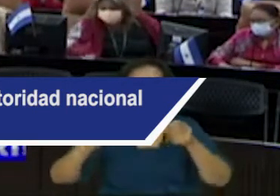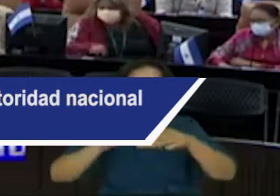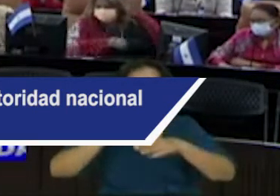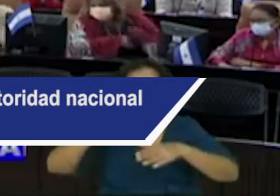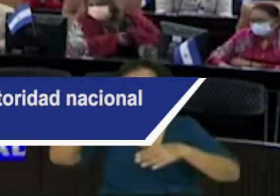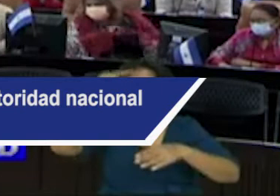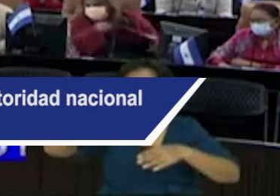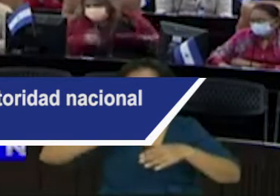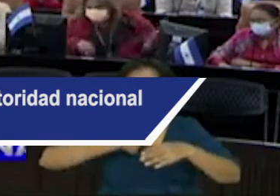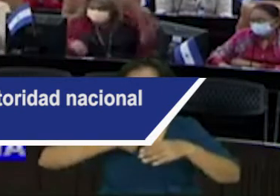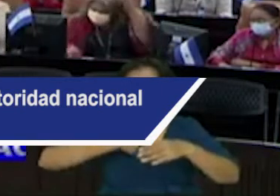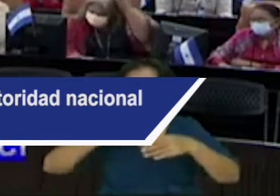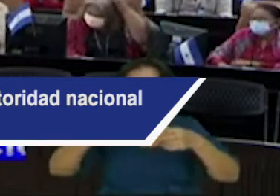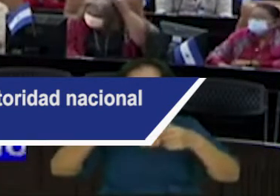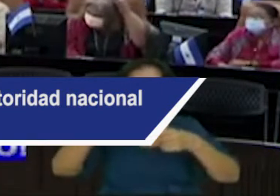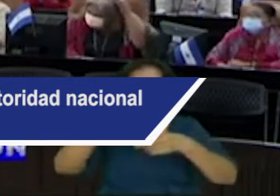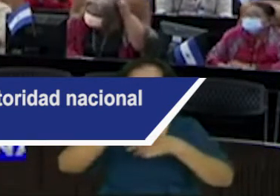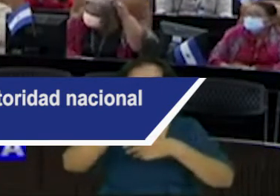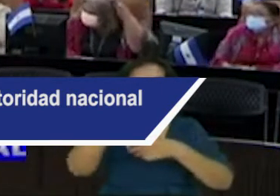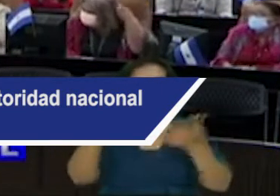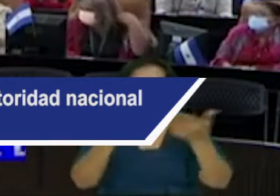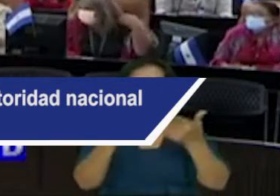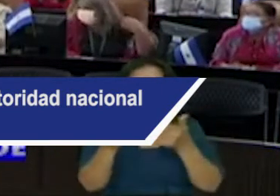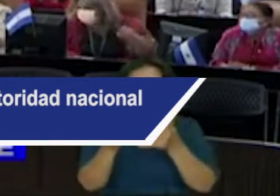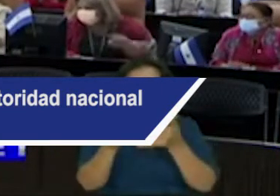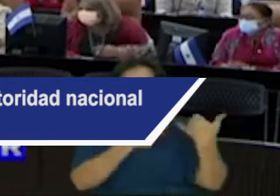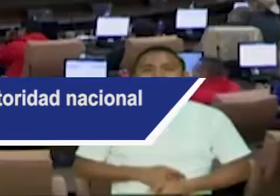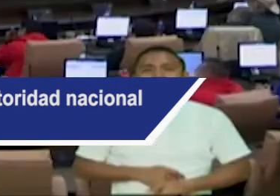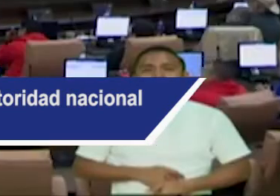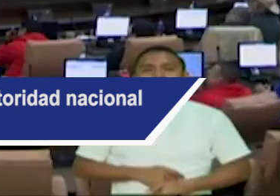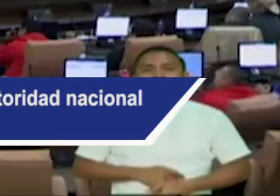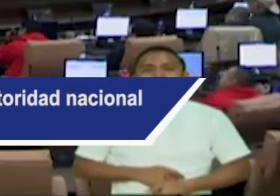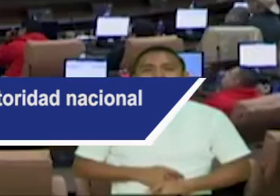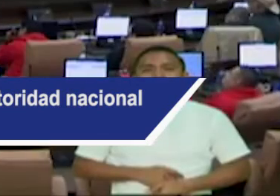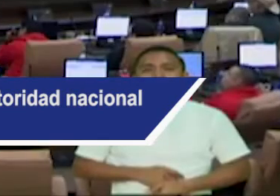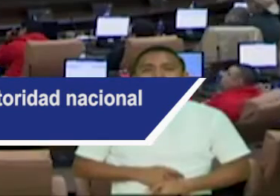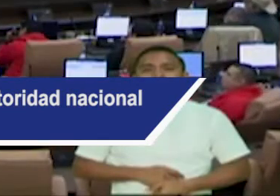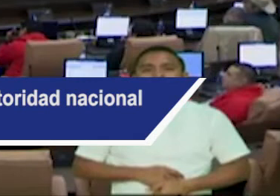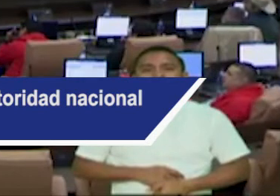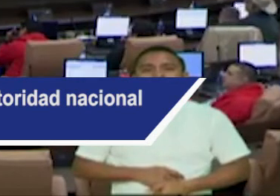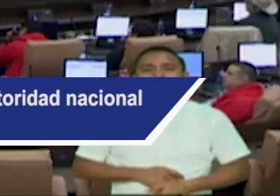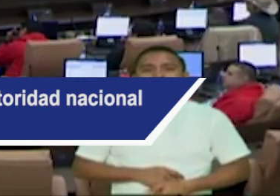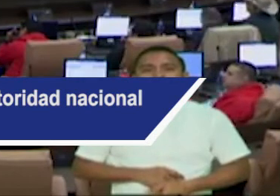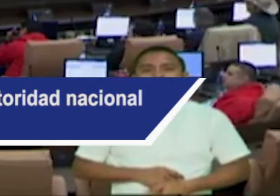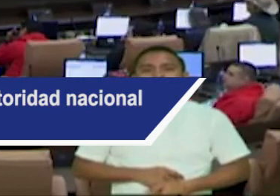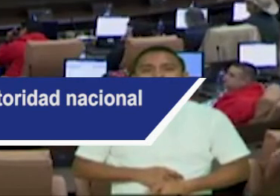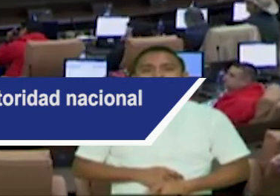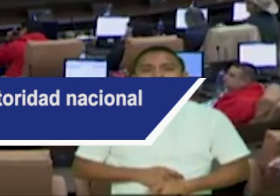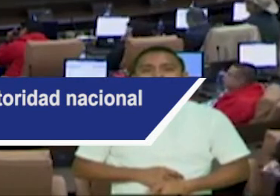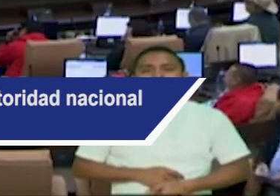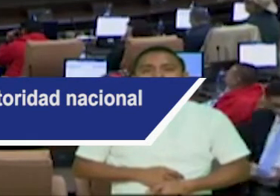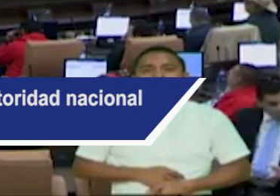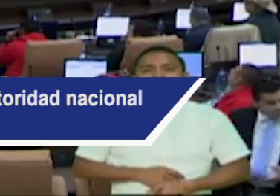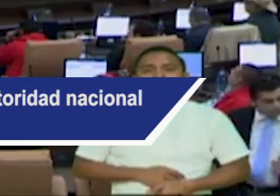Autoridad Nacional de Regulación Sanitaria, la cual le restará poder al Ministerio de Salud y se encargará de regular toda la actividad sanitaria, así como